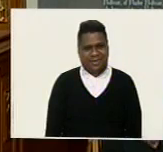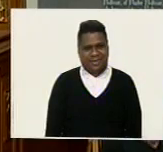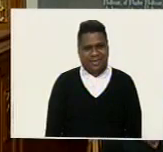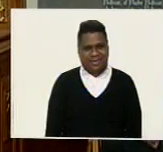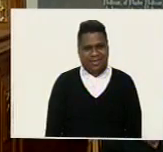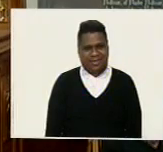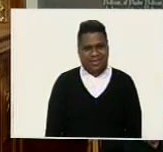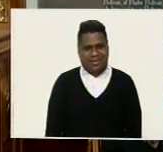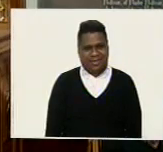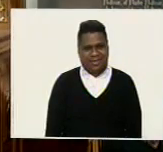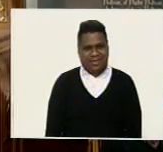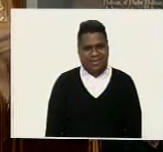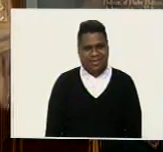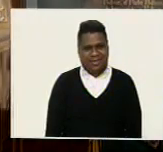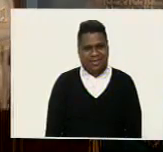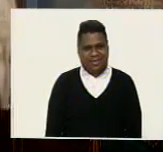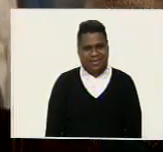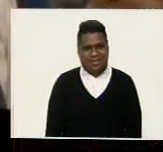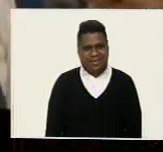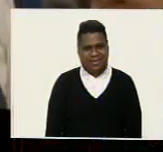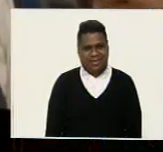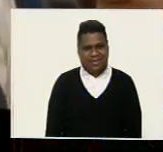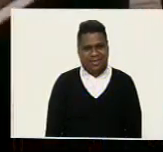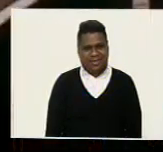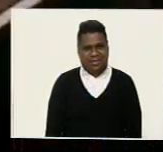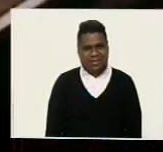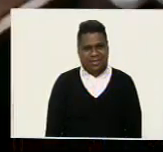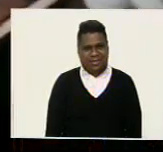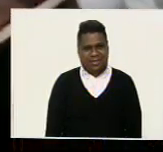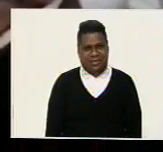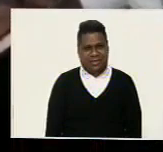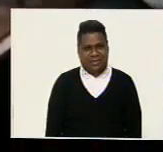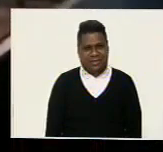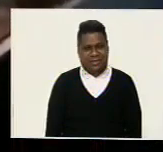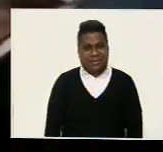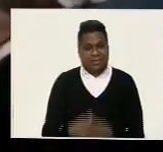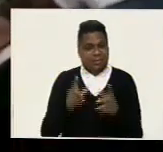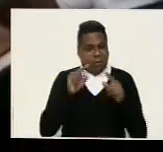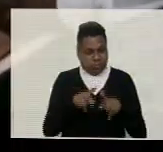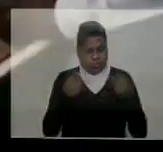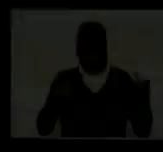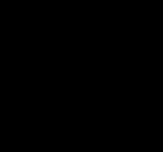¿Qué es, mi general? Artillería del pensamiento. Una imprenta.